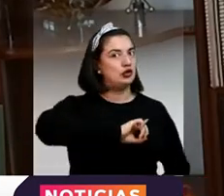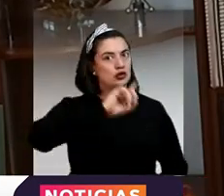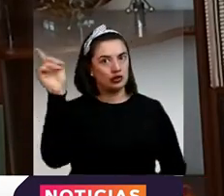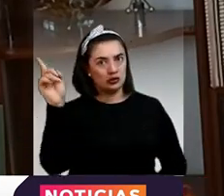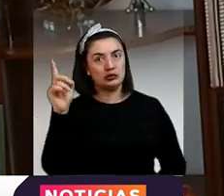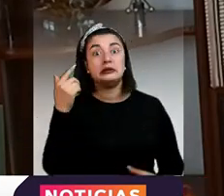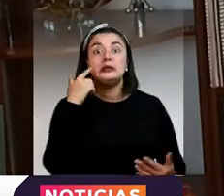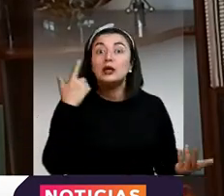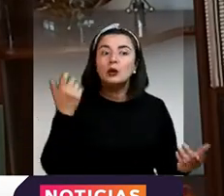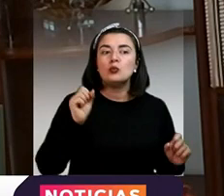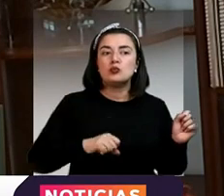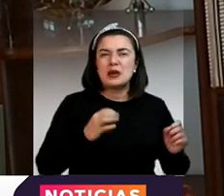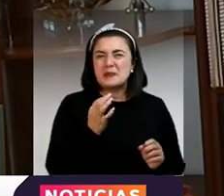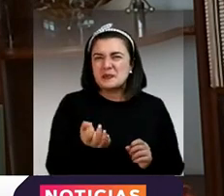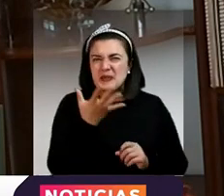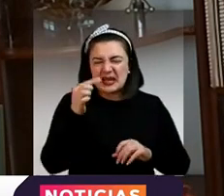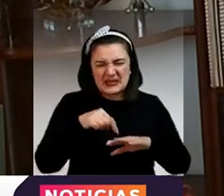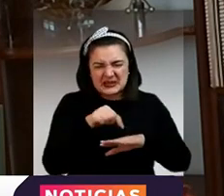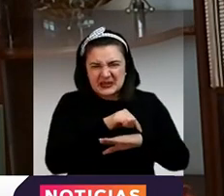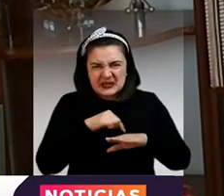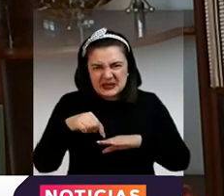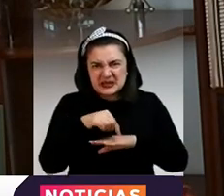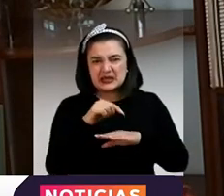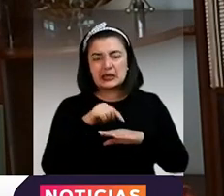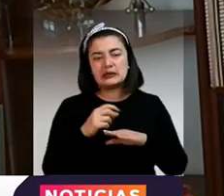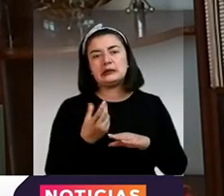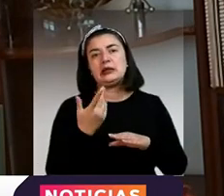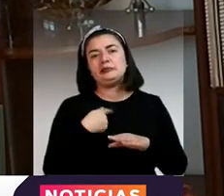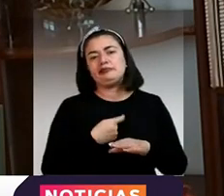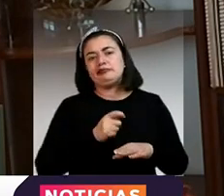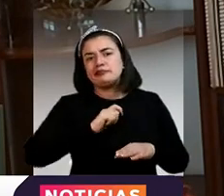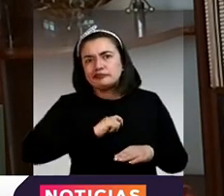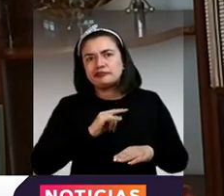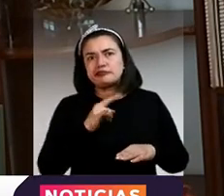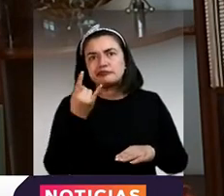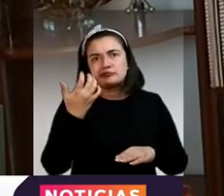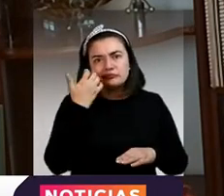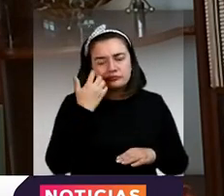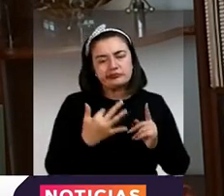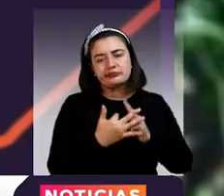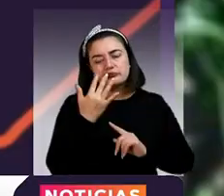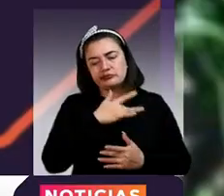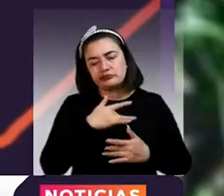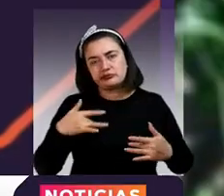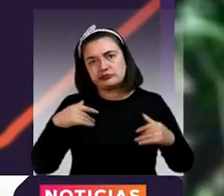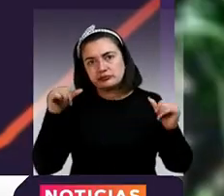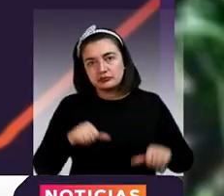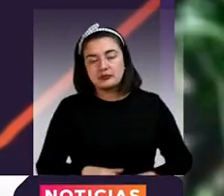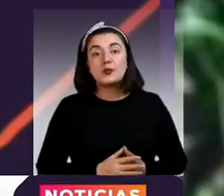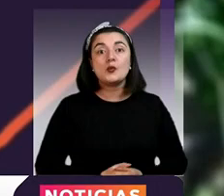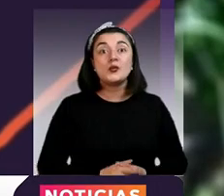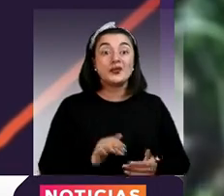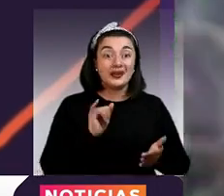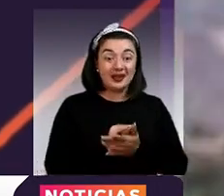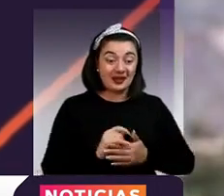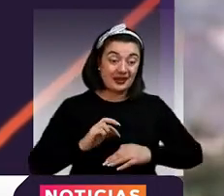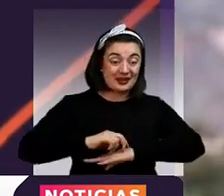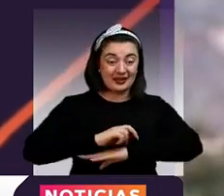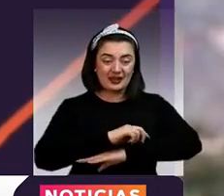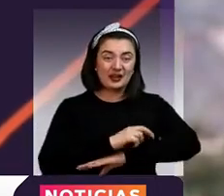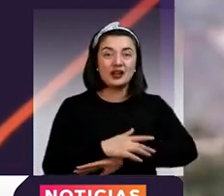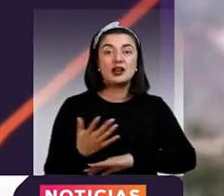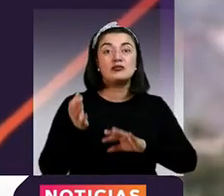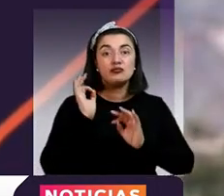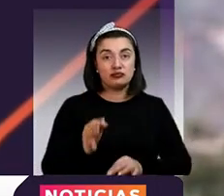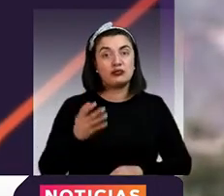que pueden tener microorganismos que eventualmente pueden ser nocivos para la salud la langostilla es originaria del norte de